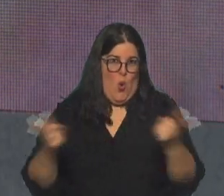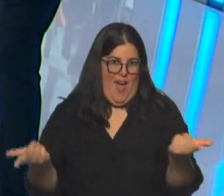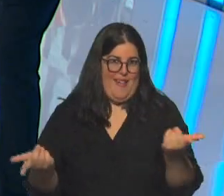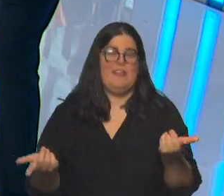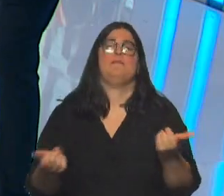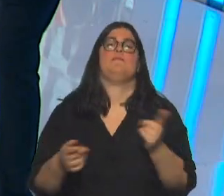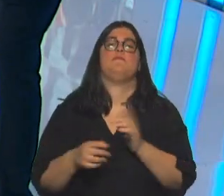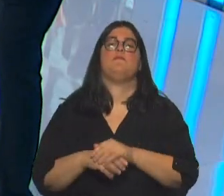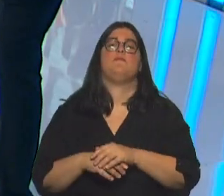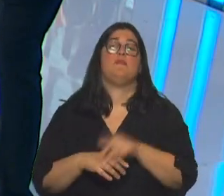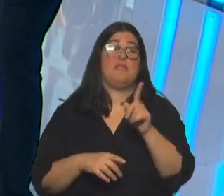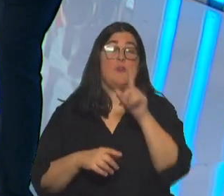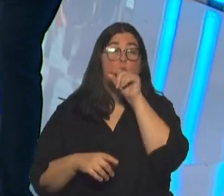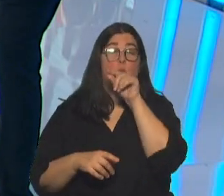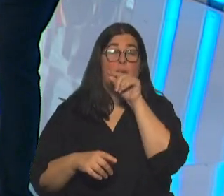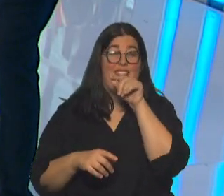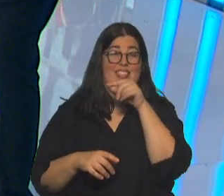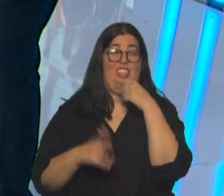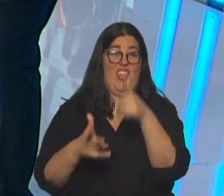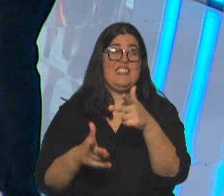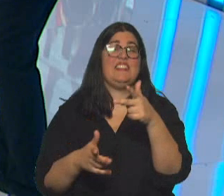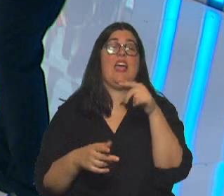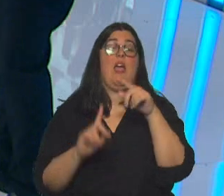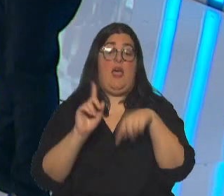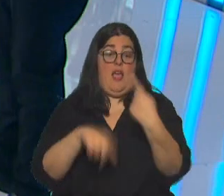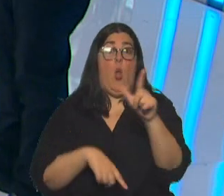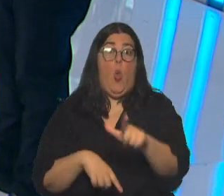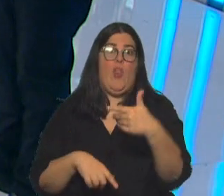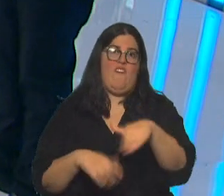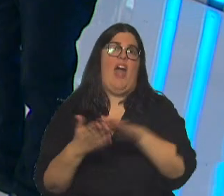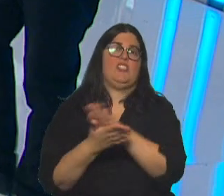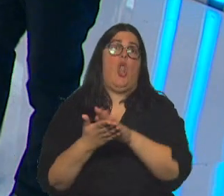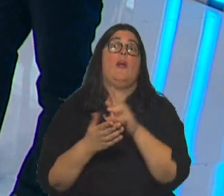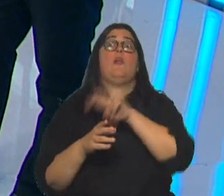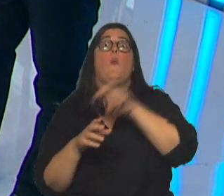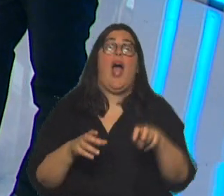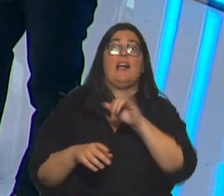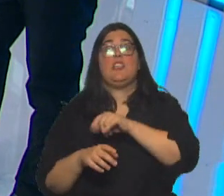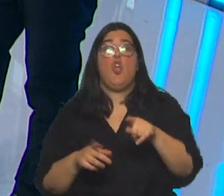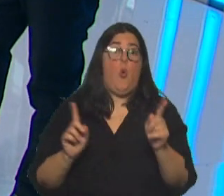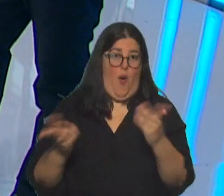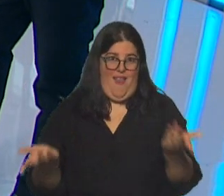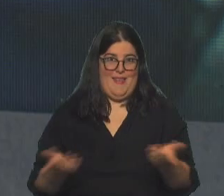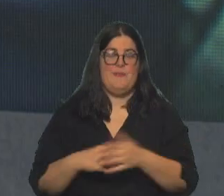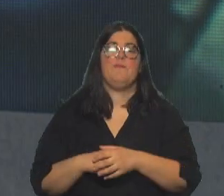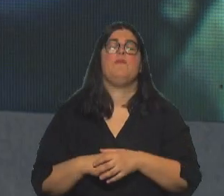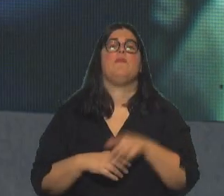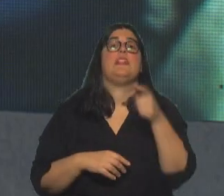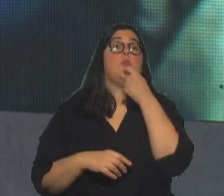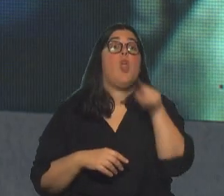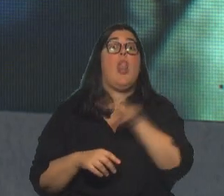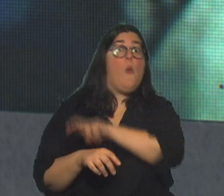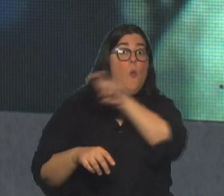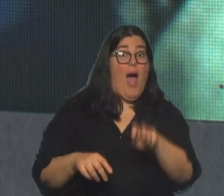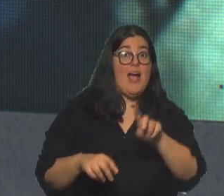justamente allí termina ahora, en el tuit que recién leía Alejandra, resolveremos, es la última palabra. Bueno, ahora, punto suspensivo, ¿no? Si él va por fuera de Morena,